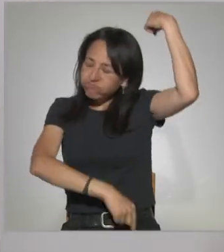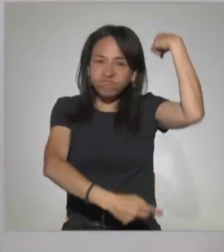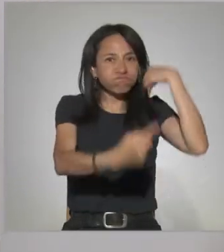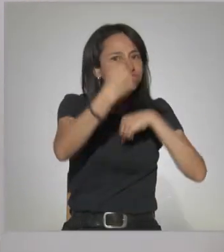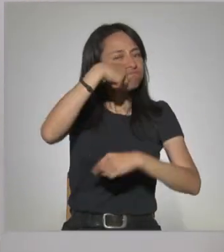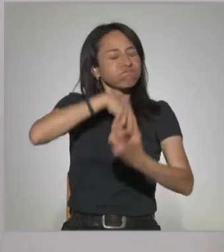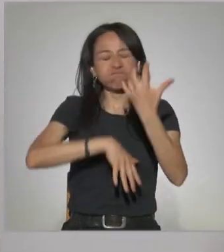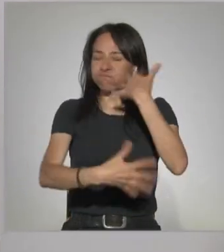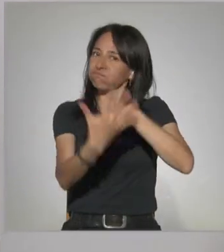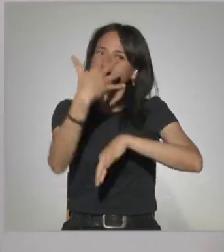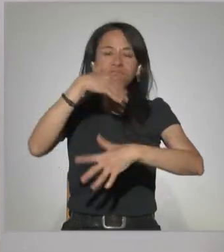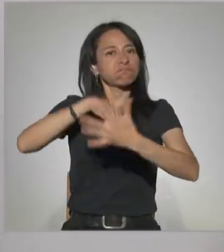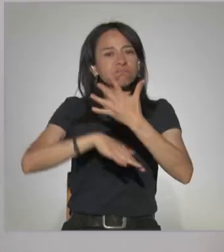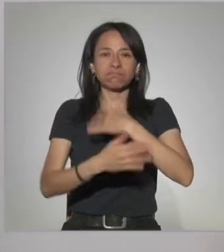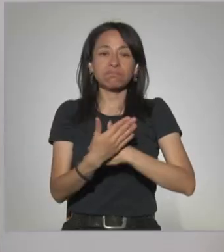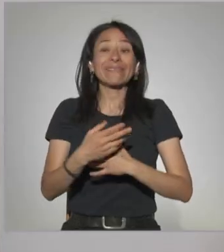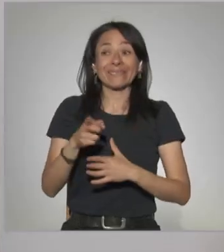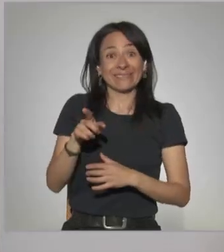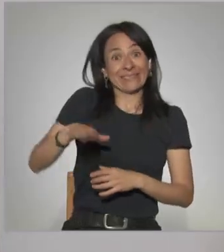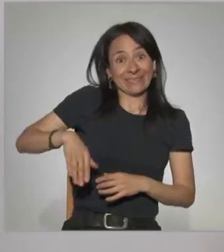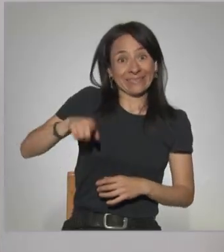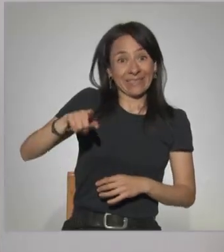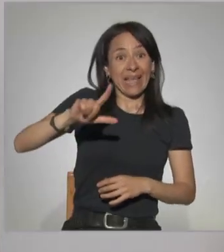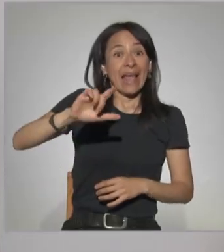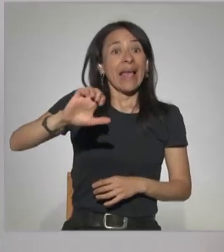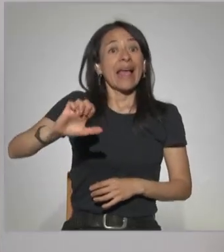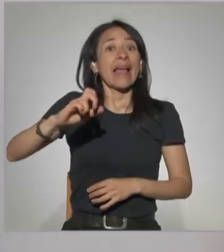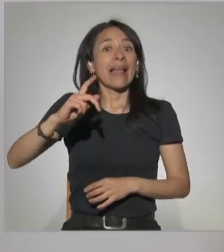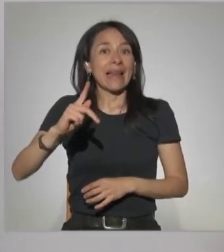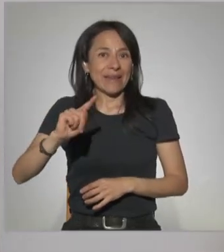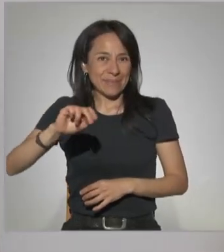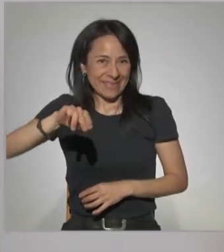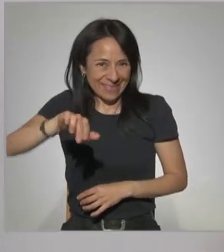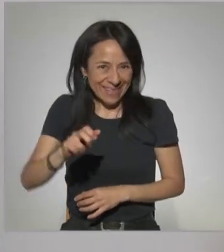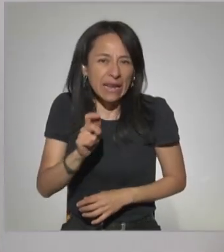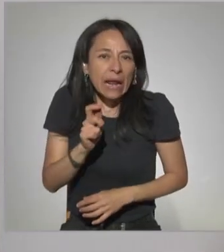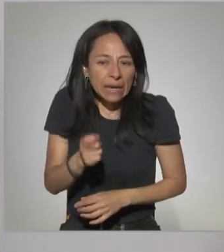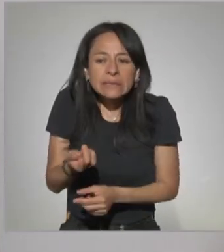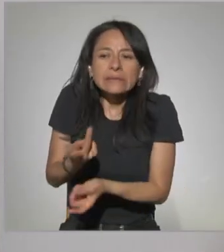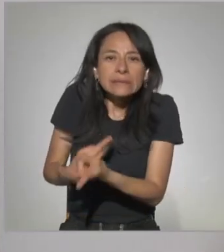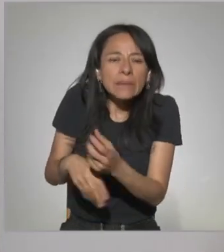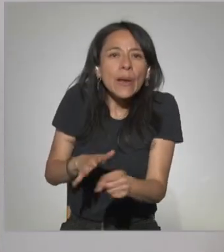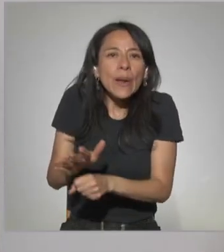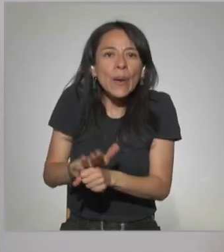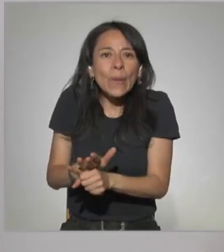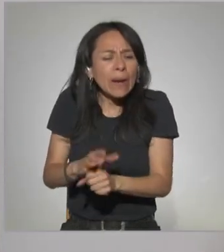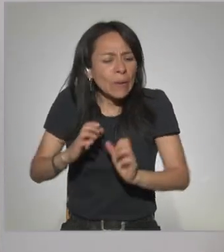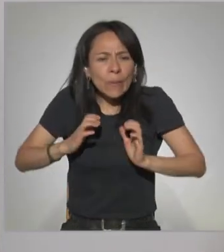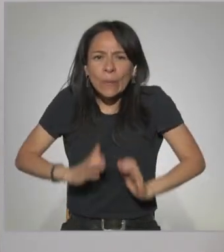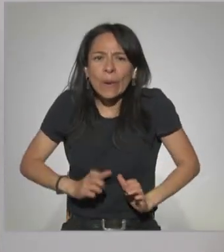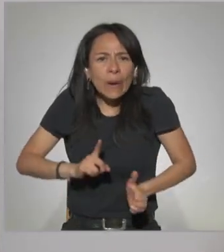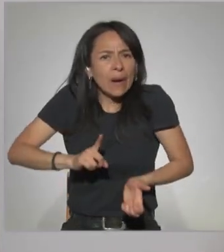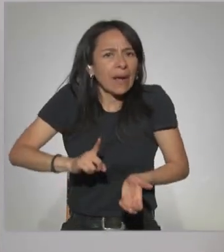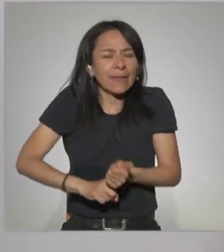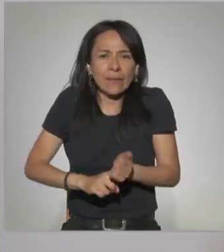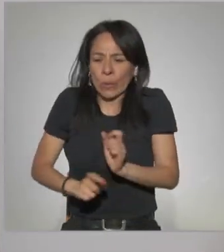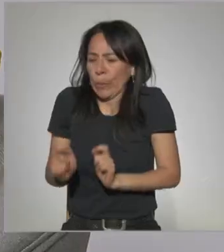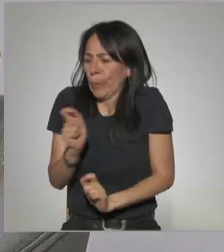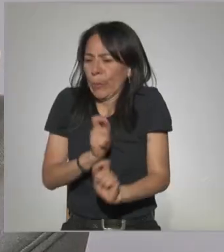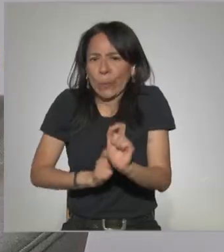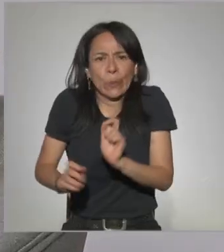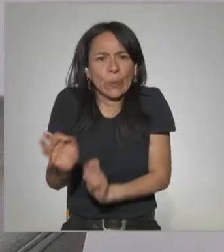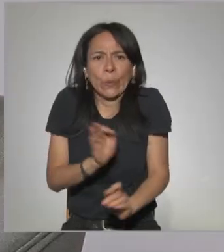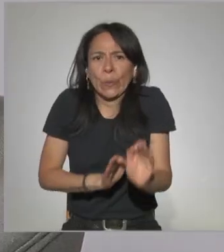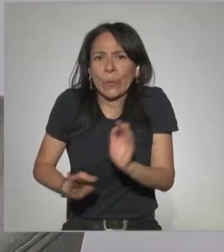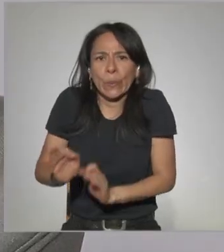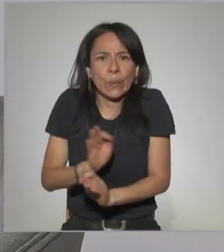entonces, la leptina que se segrega en los adipocitos, es decir, en las células grasas de nuestra, principalmente que están en la